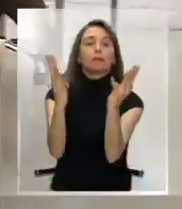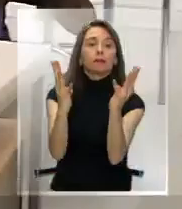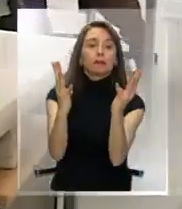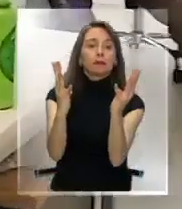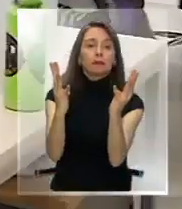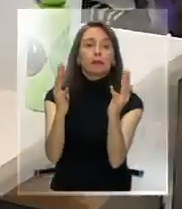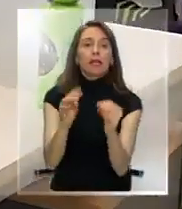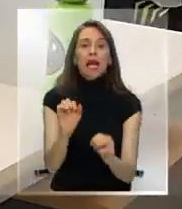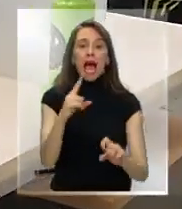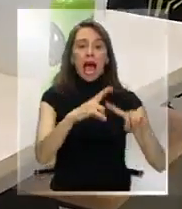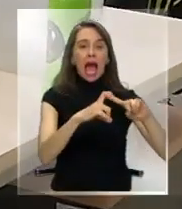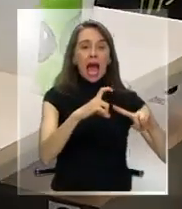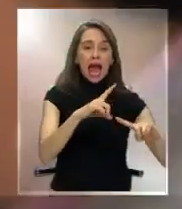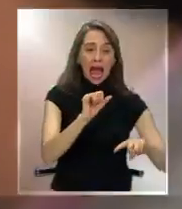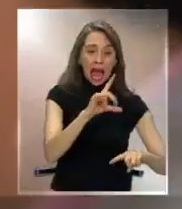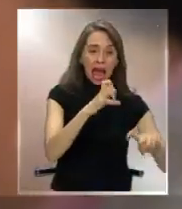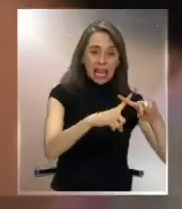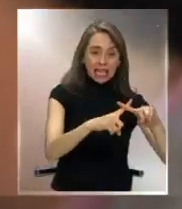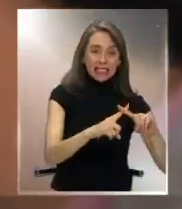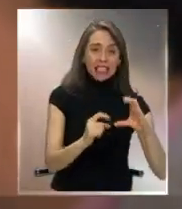Alex, Caro, me acompañan, por favor.